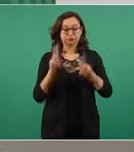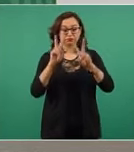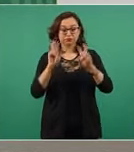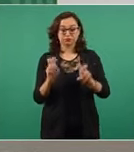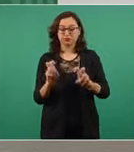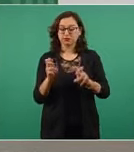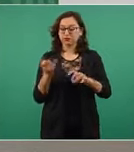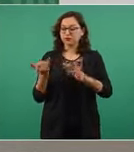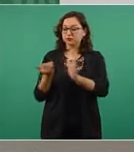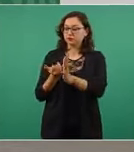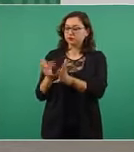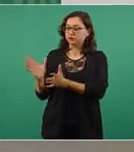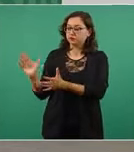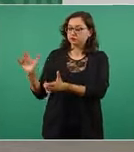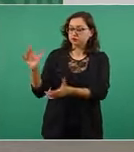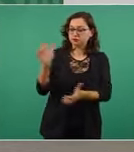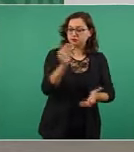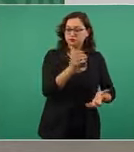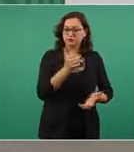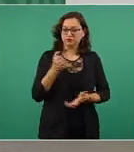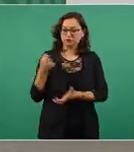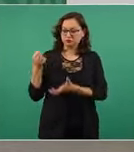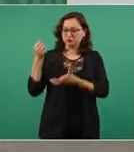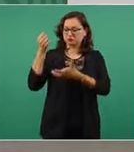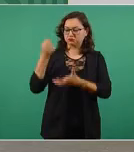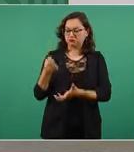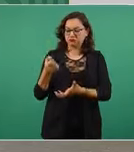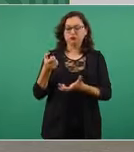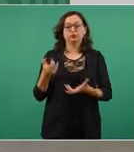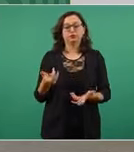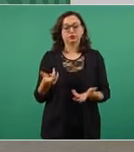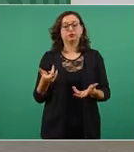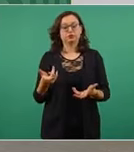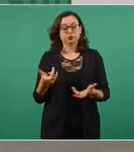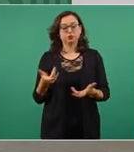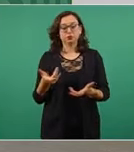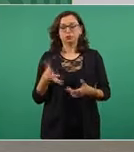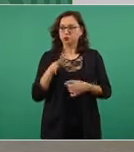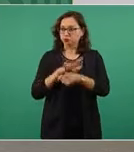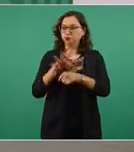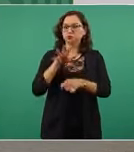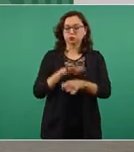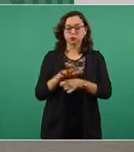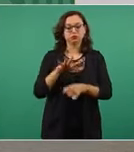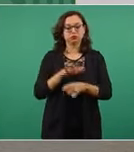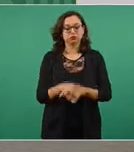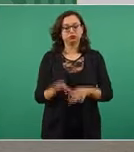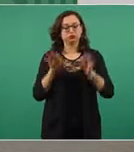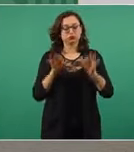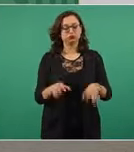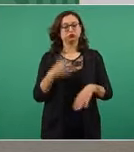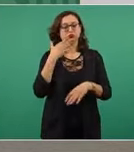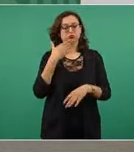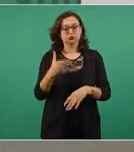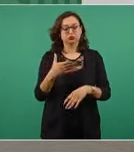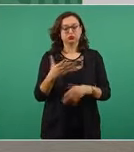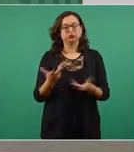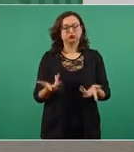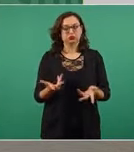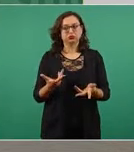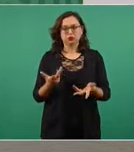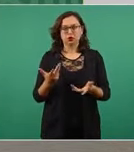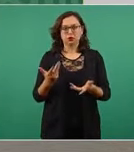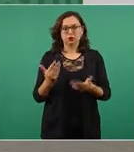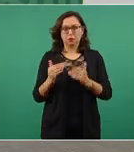presupuestado, de lo que consideramos íbamos a recaudar este año.